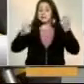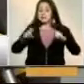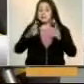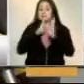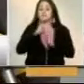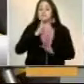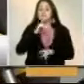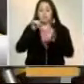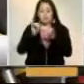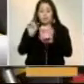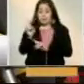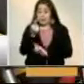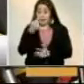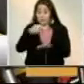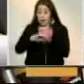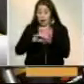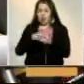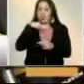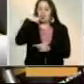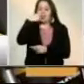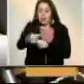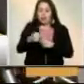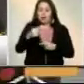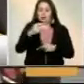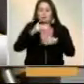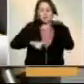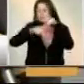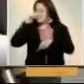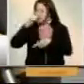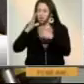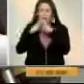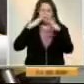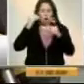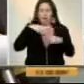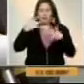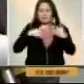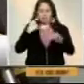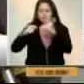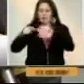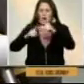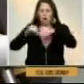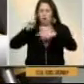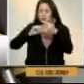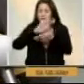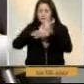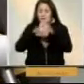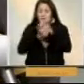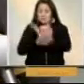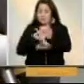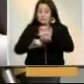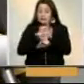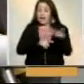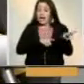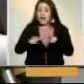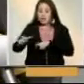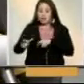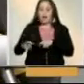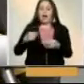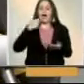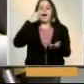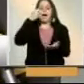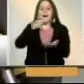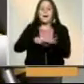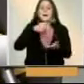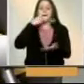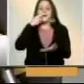pago, comenzará un proceso de liquidación donde se levantan todos los activos del banco y los mismos son liquidados. Y en ese proceso de liquidación